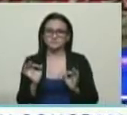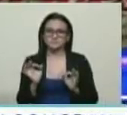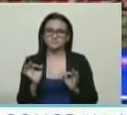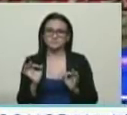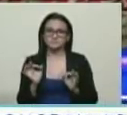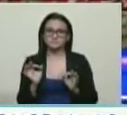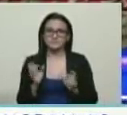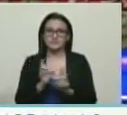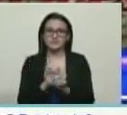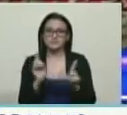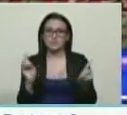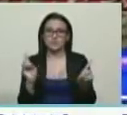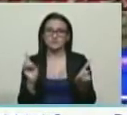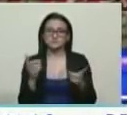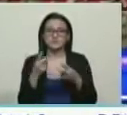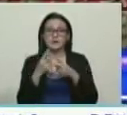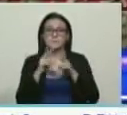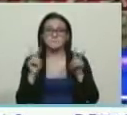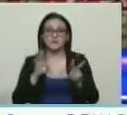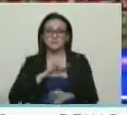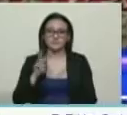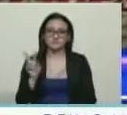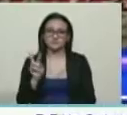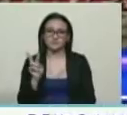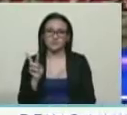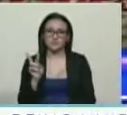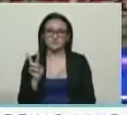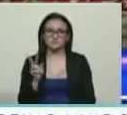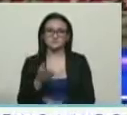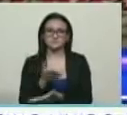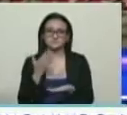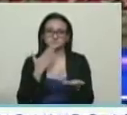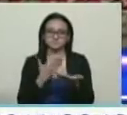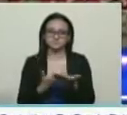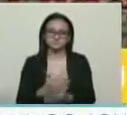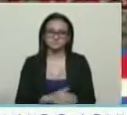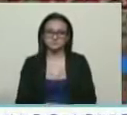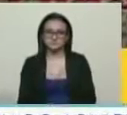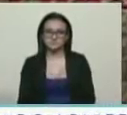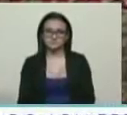para la democracia y la paz de Venezuela. A todos, muchas gracias.